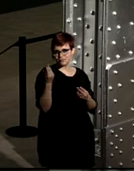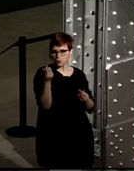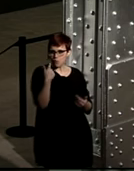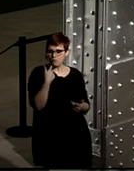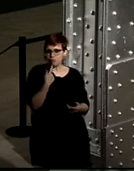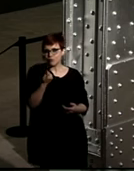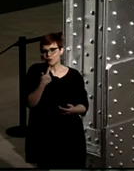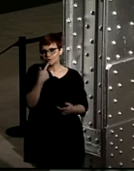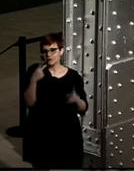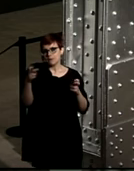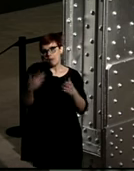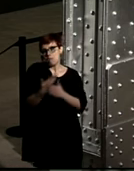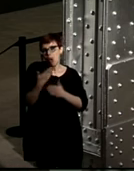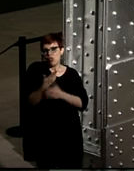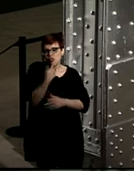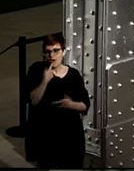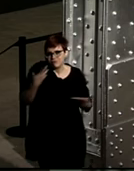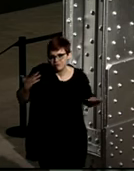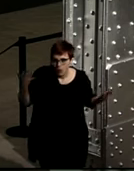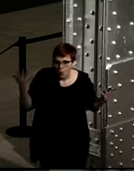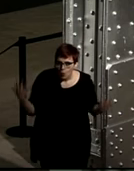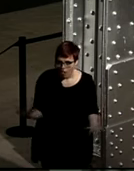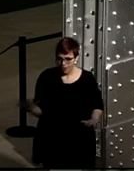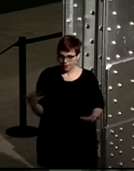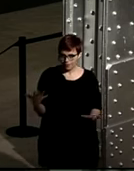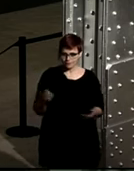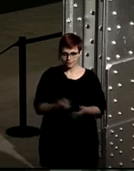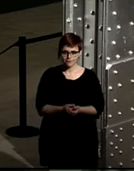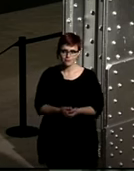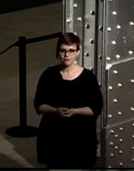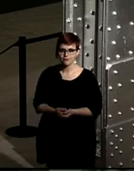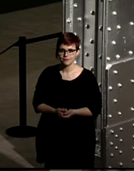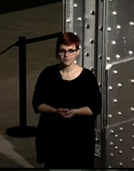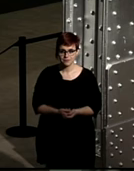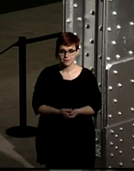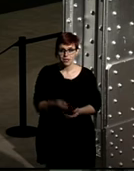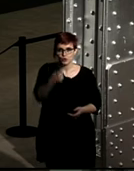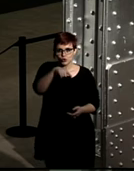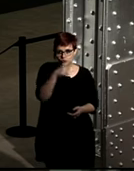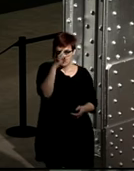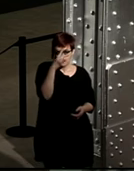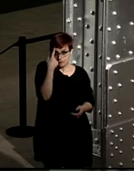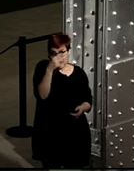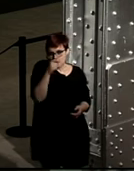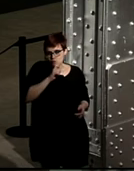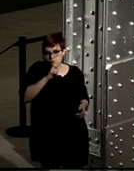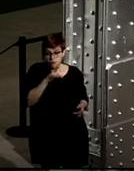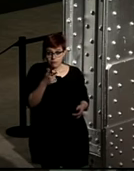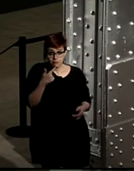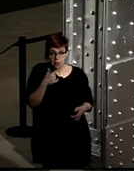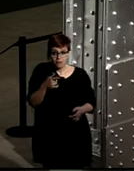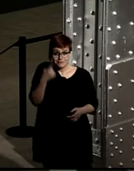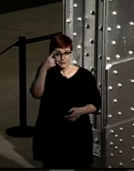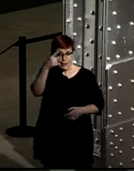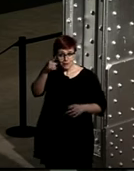manera coloquial. ¿Qué está de moda y cómo lo sabéis vosotros? Nadie lo sabe, eso es lo bonito de esto,